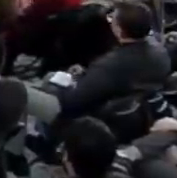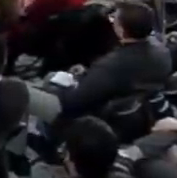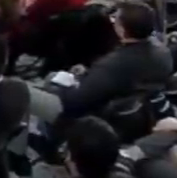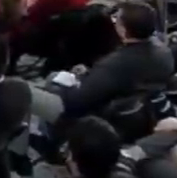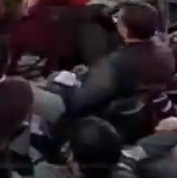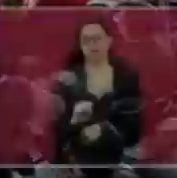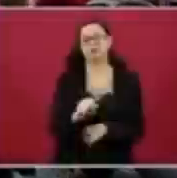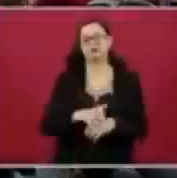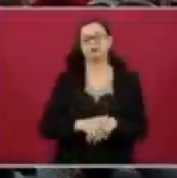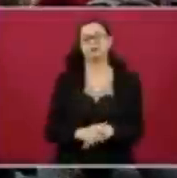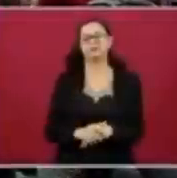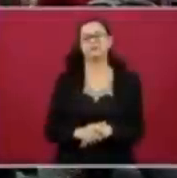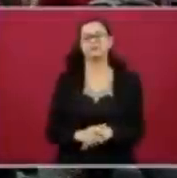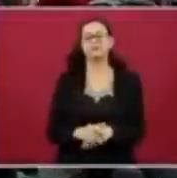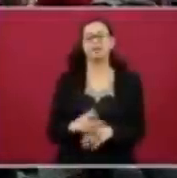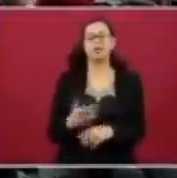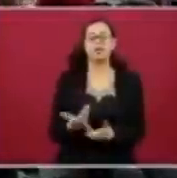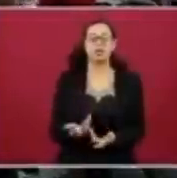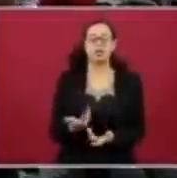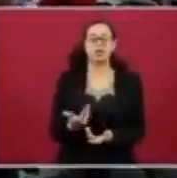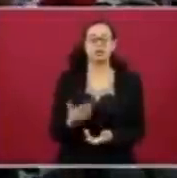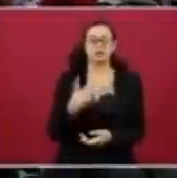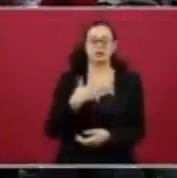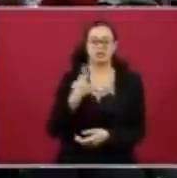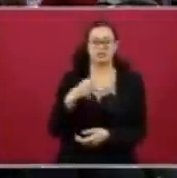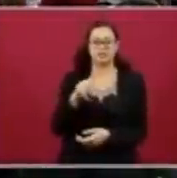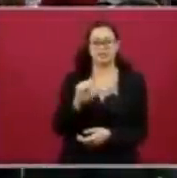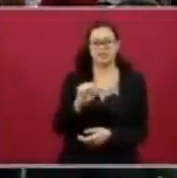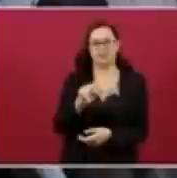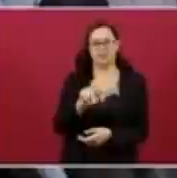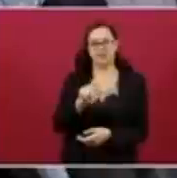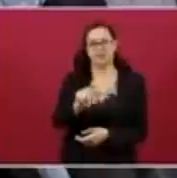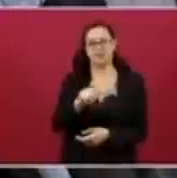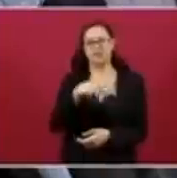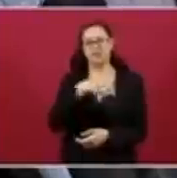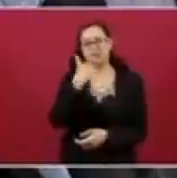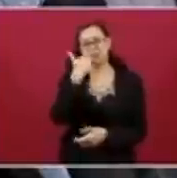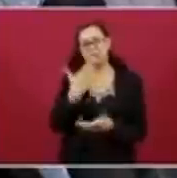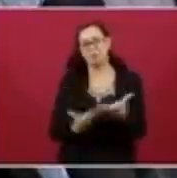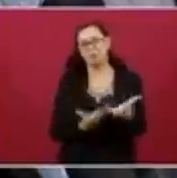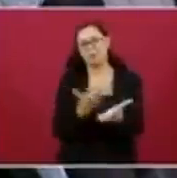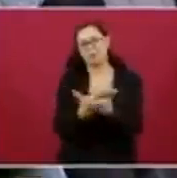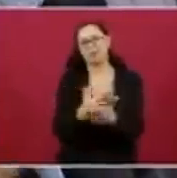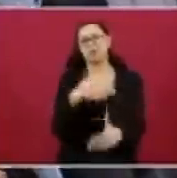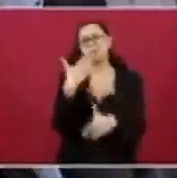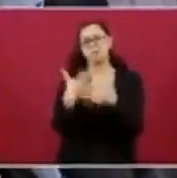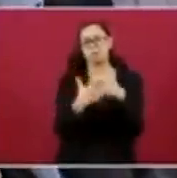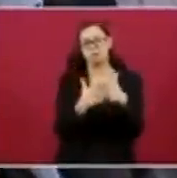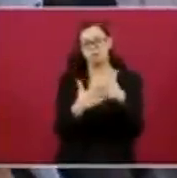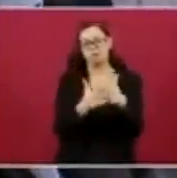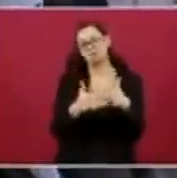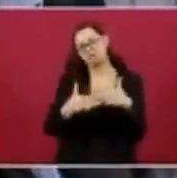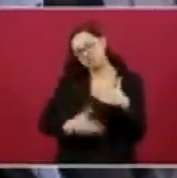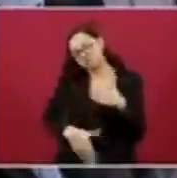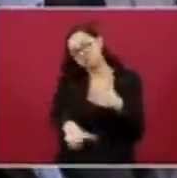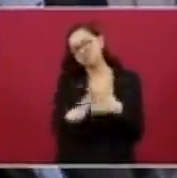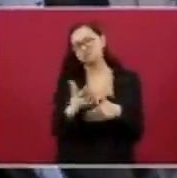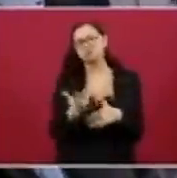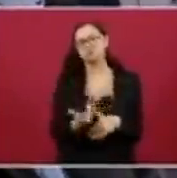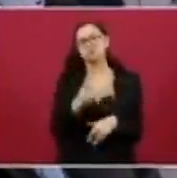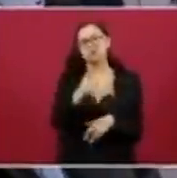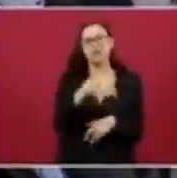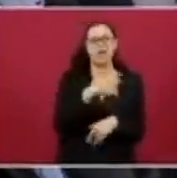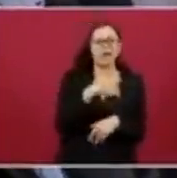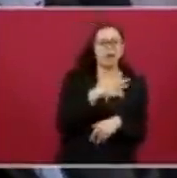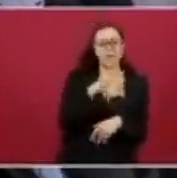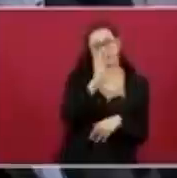nos pueda mostrar los nombres o detalles de los contratos que refiere de 40 a